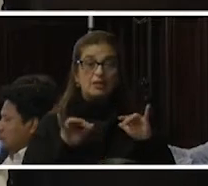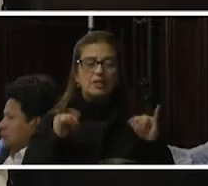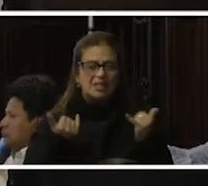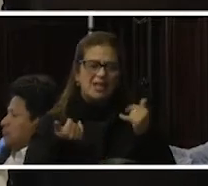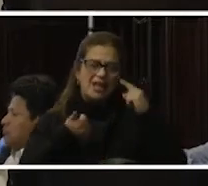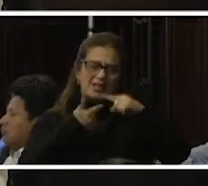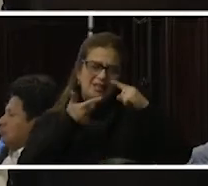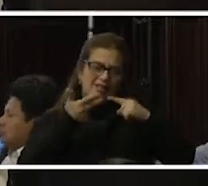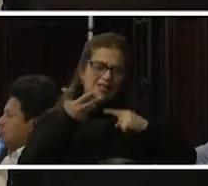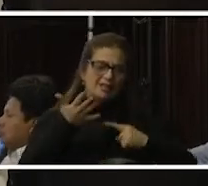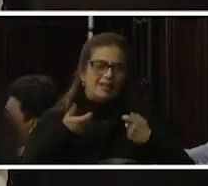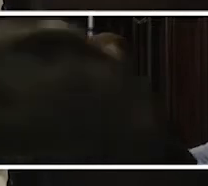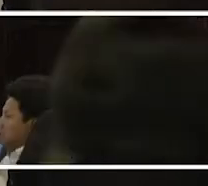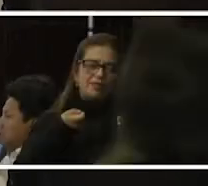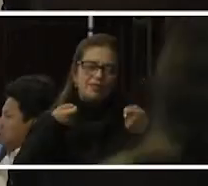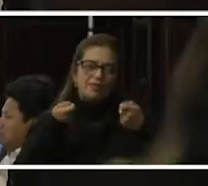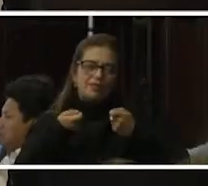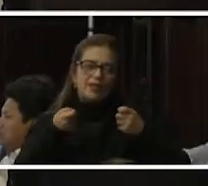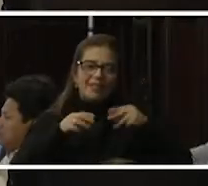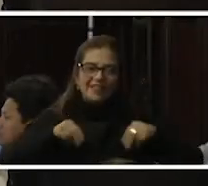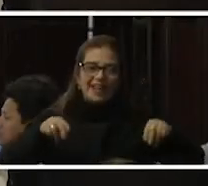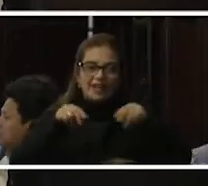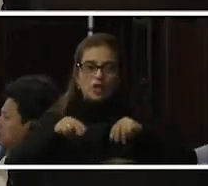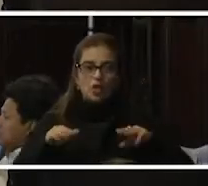de presiones en territorio conflicto